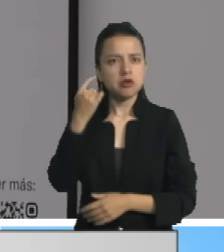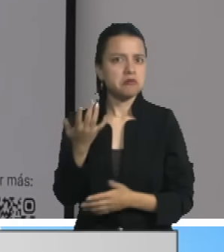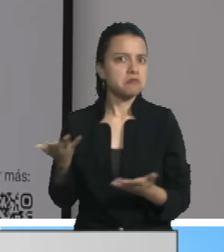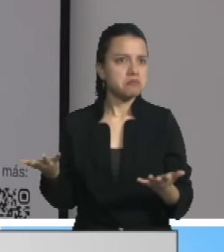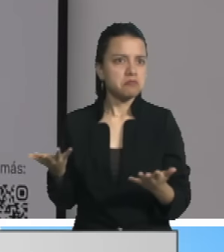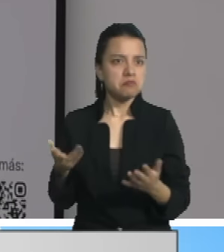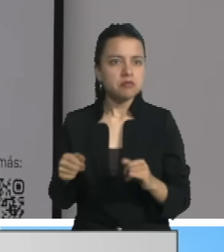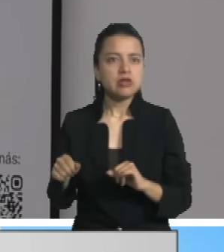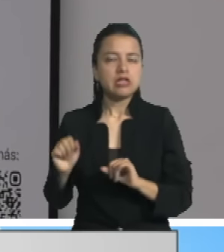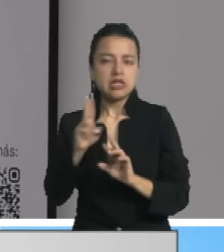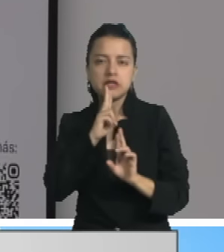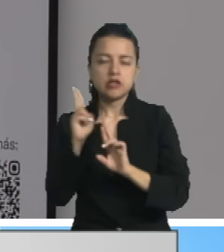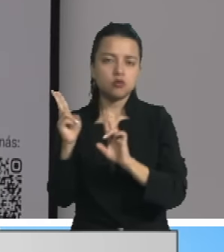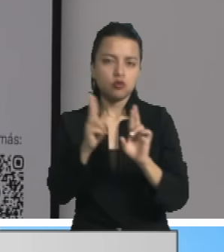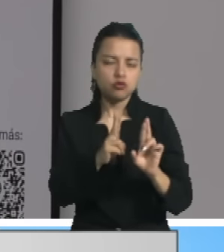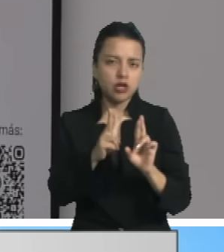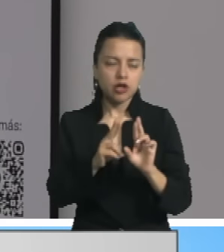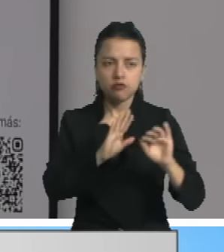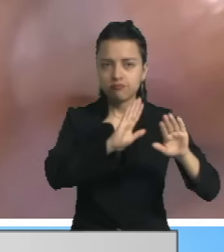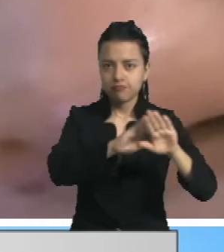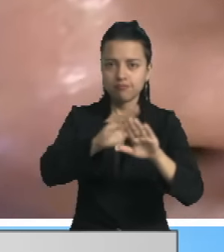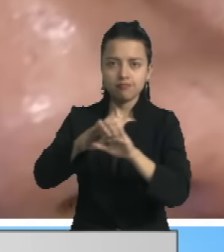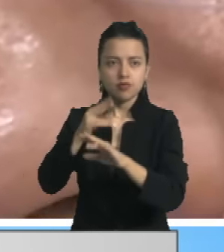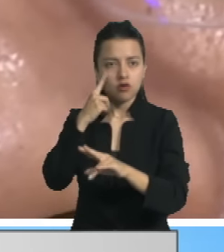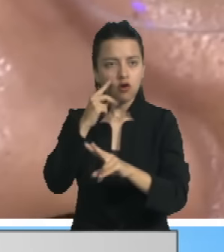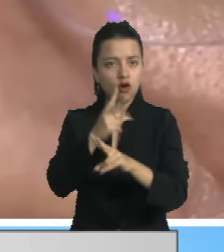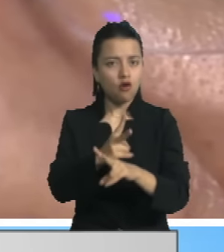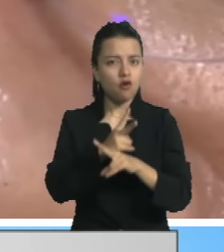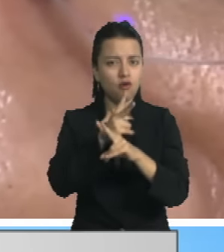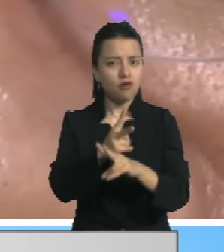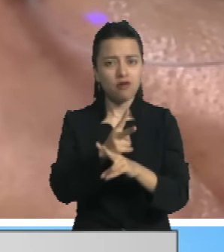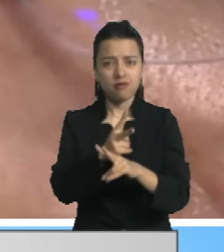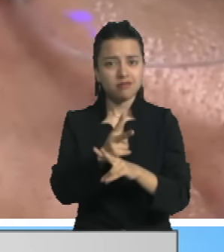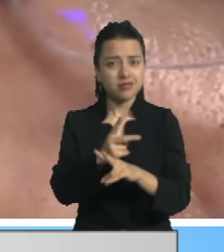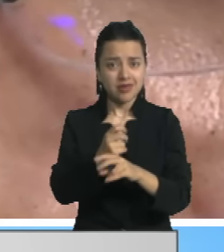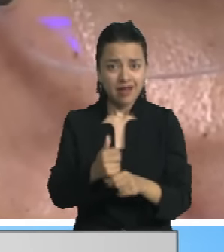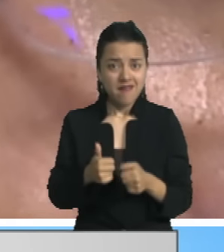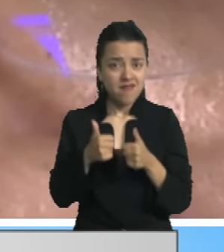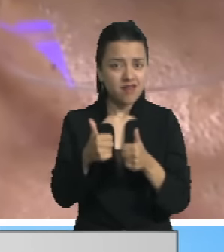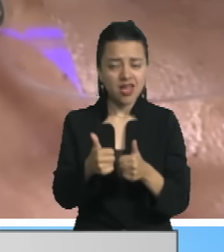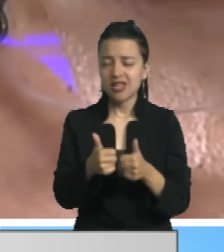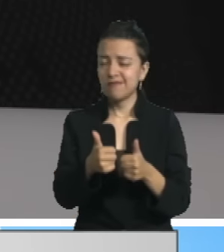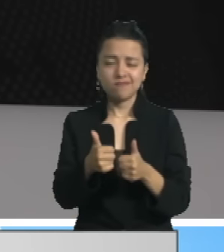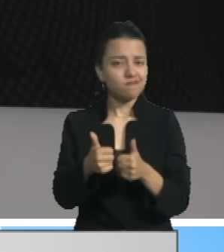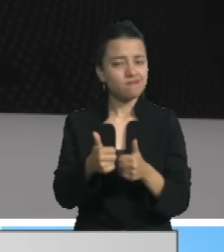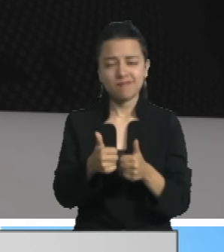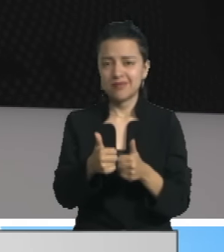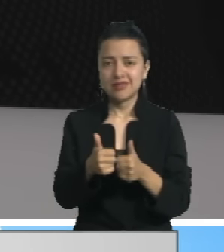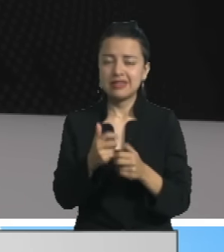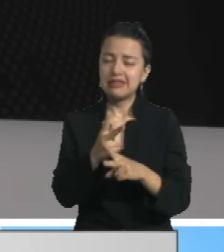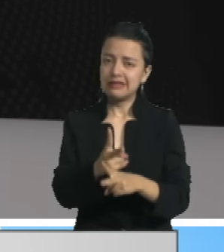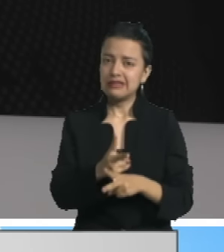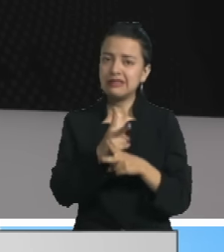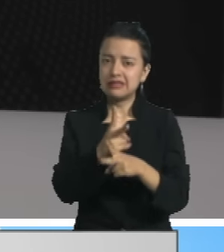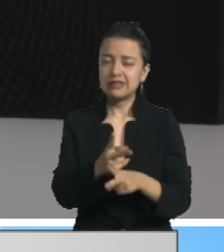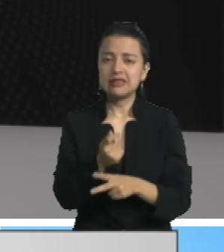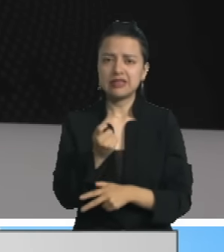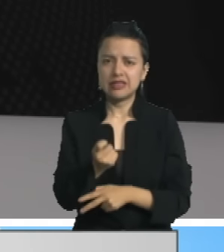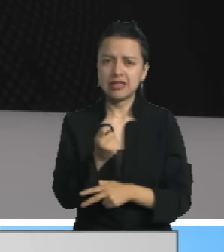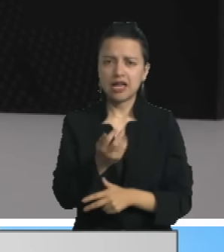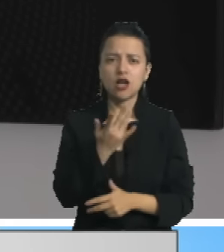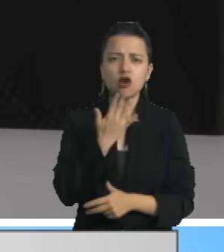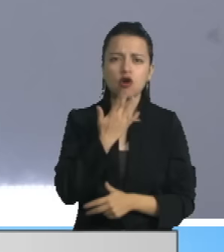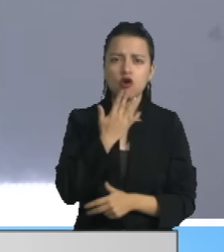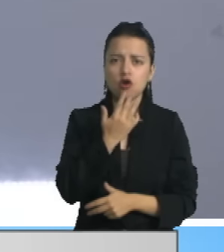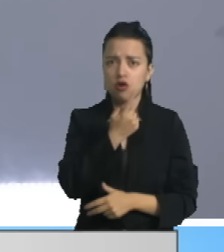pronunciamiento sobre este caso alertando a la ciudadanía por la posibilidad de el uso de información tan delicada como el